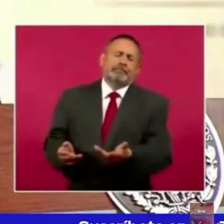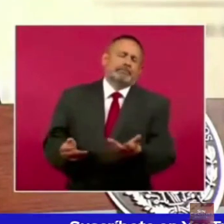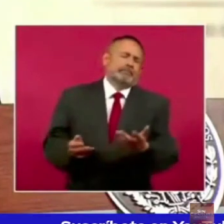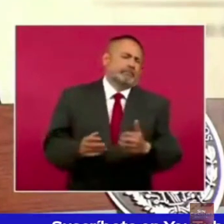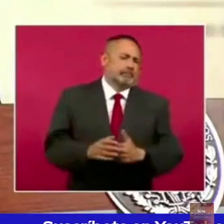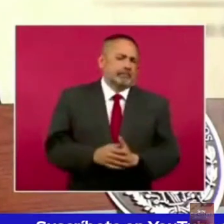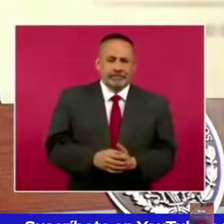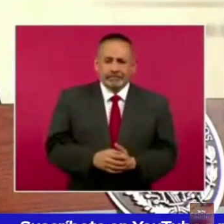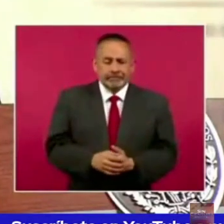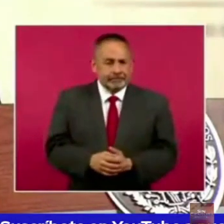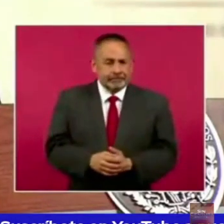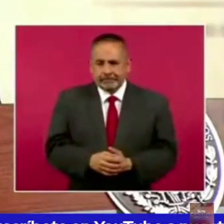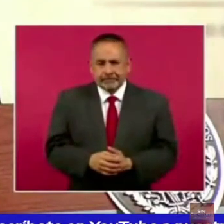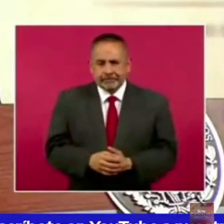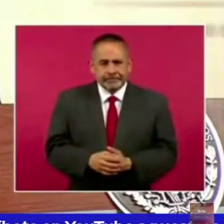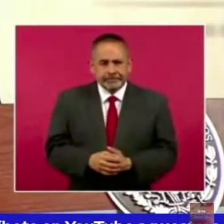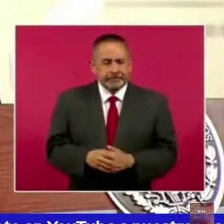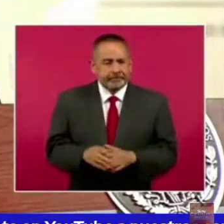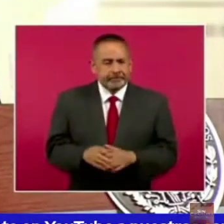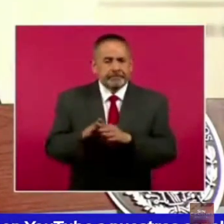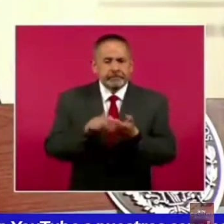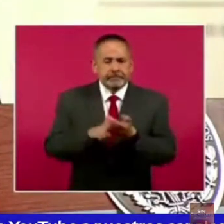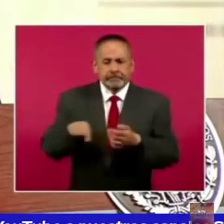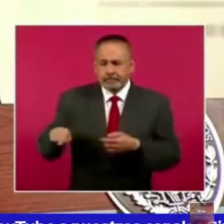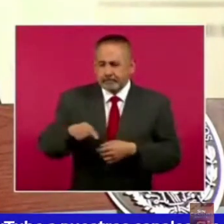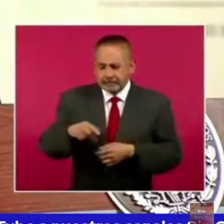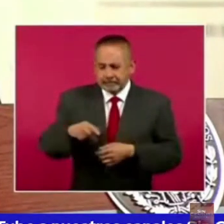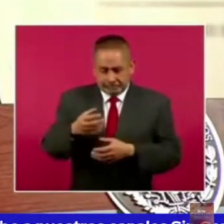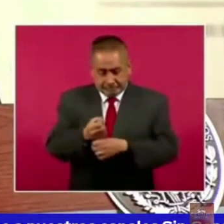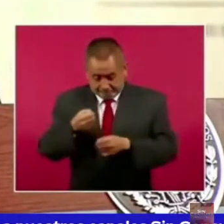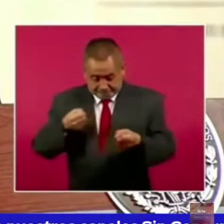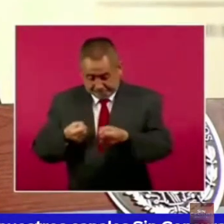Desde luego que las usaron